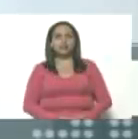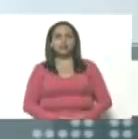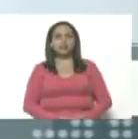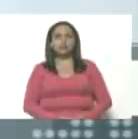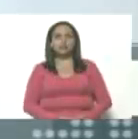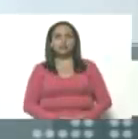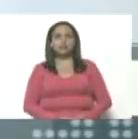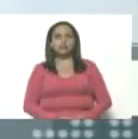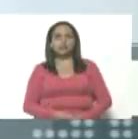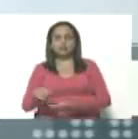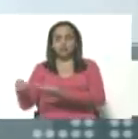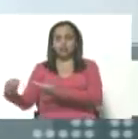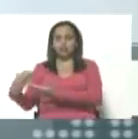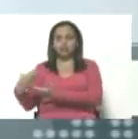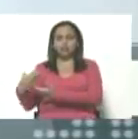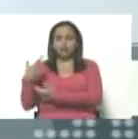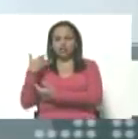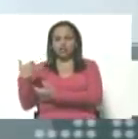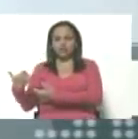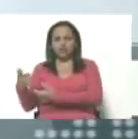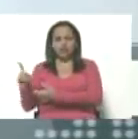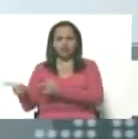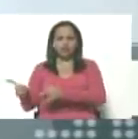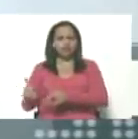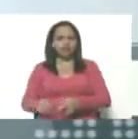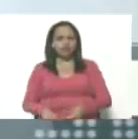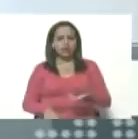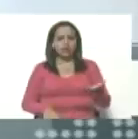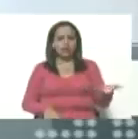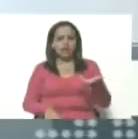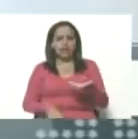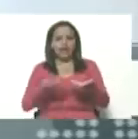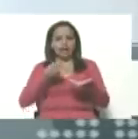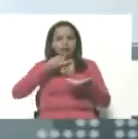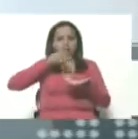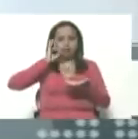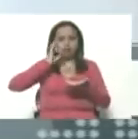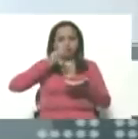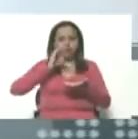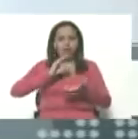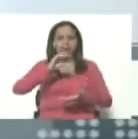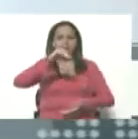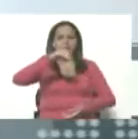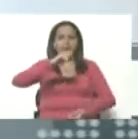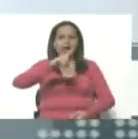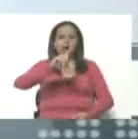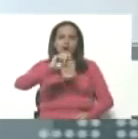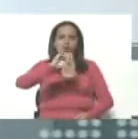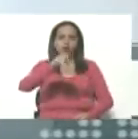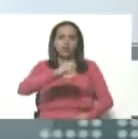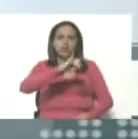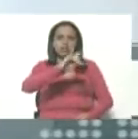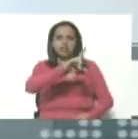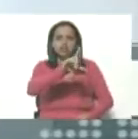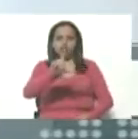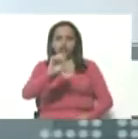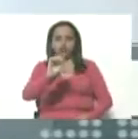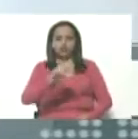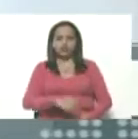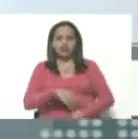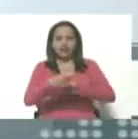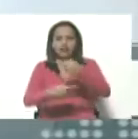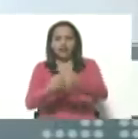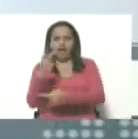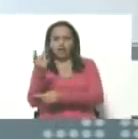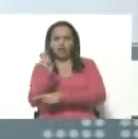¿Te contestó? Aquí me está llegando el malojillo. Cada mes o cada dos meses nos tomamos